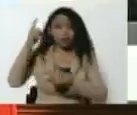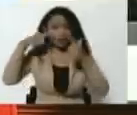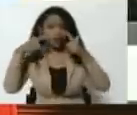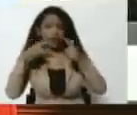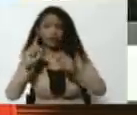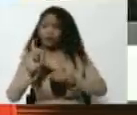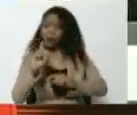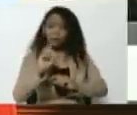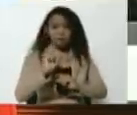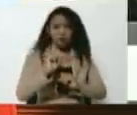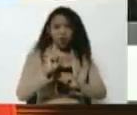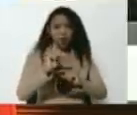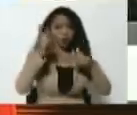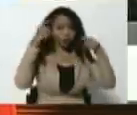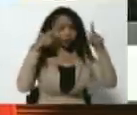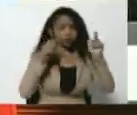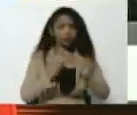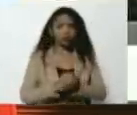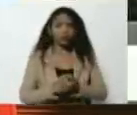tampoco chavista.